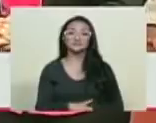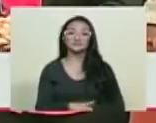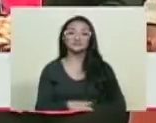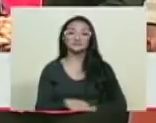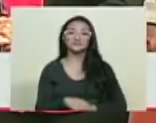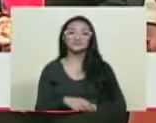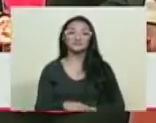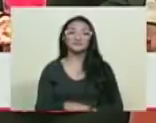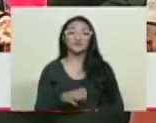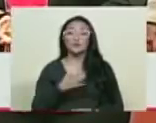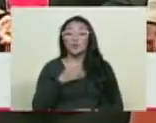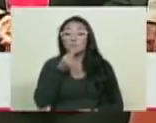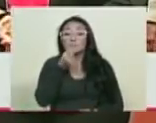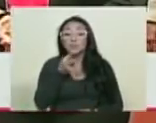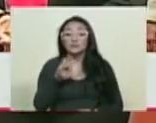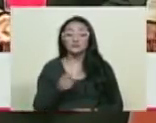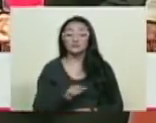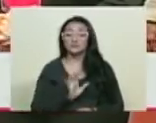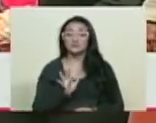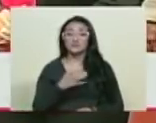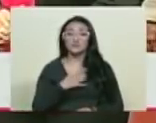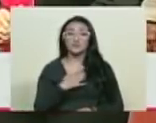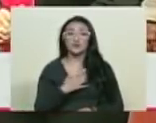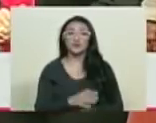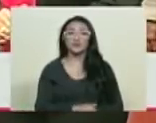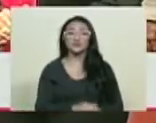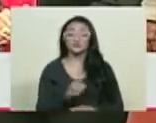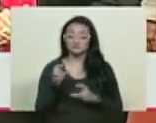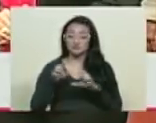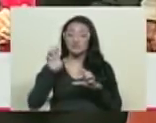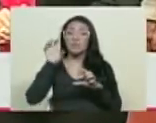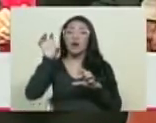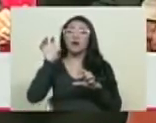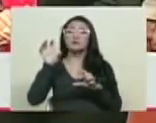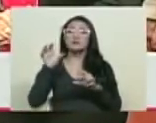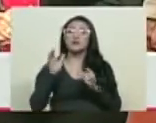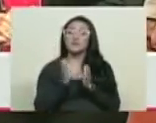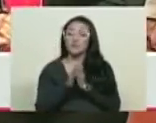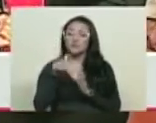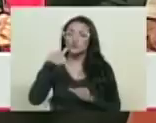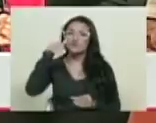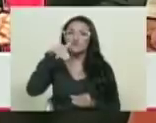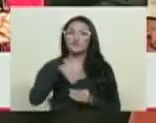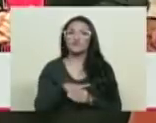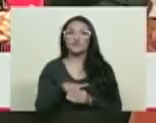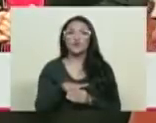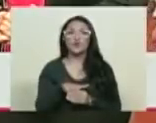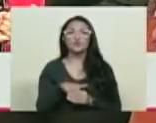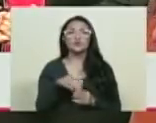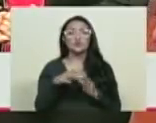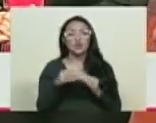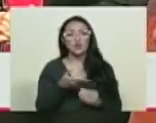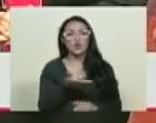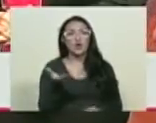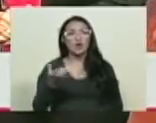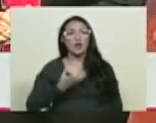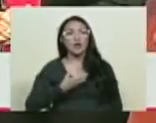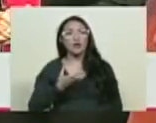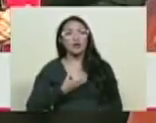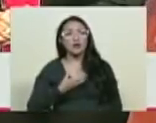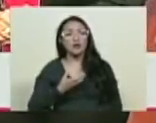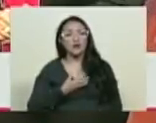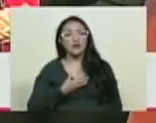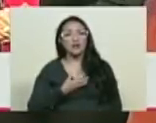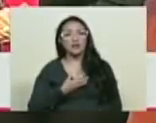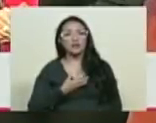decía el chavo del ocho' así que agarré su carne venga a votar los alcaldes y las alcaldesas